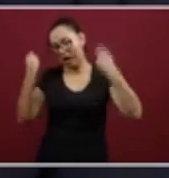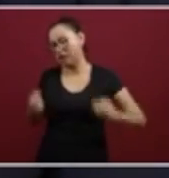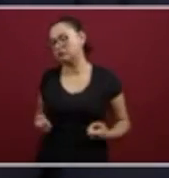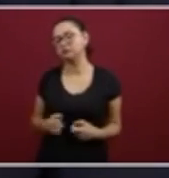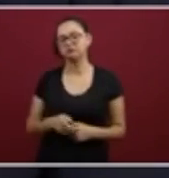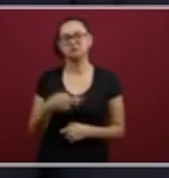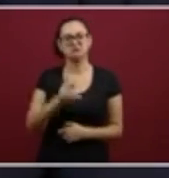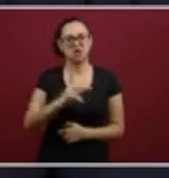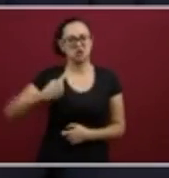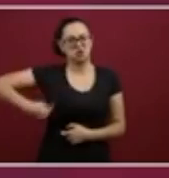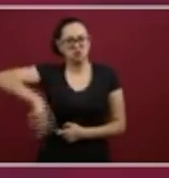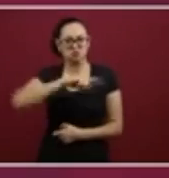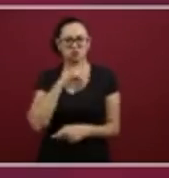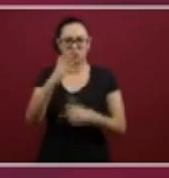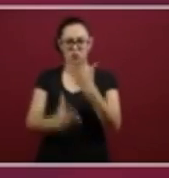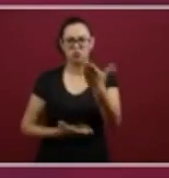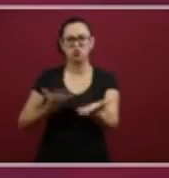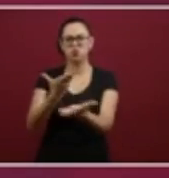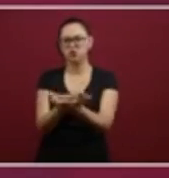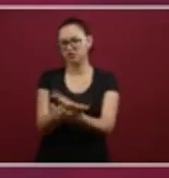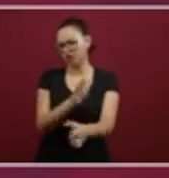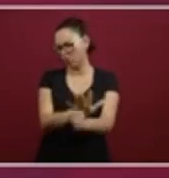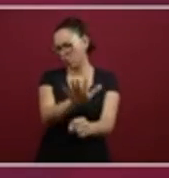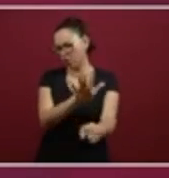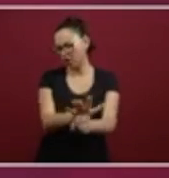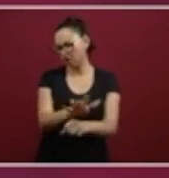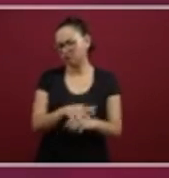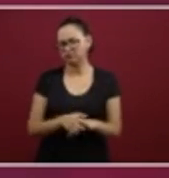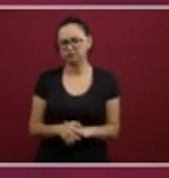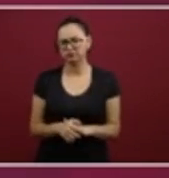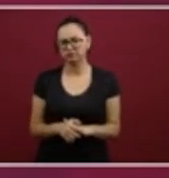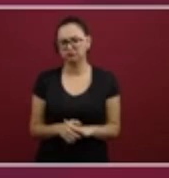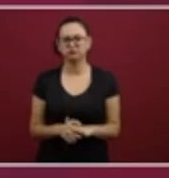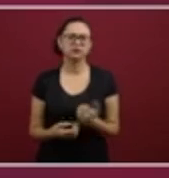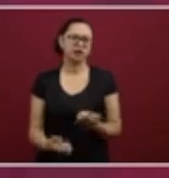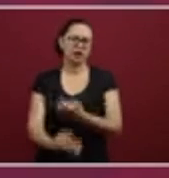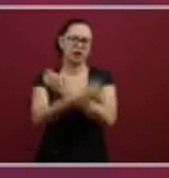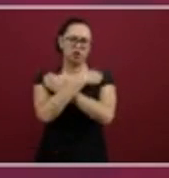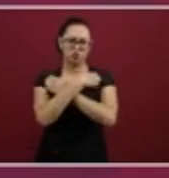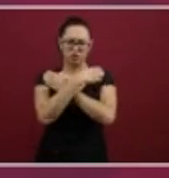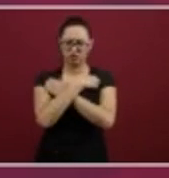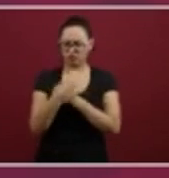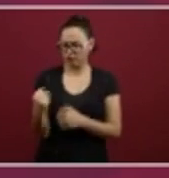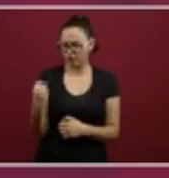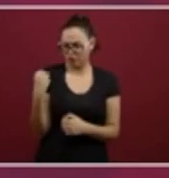queremos llevar a cabo? Queremos fortalecer la educación pública,